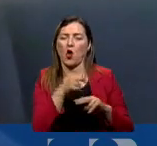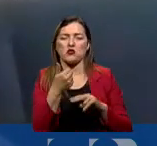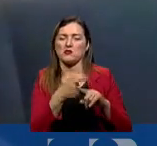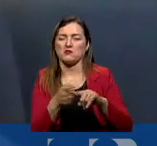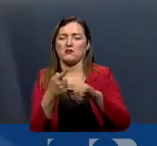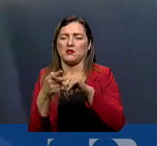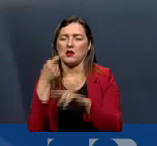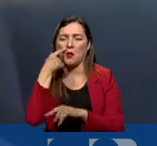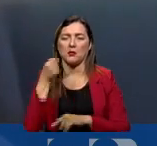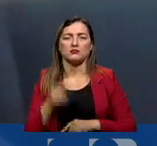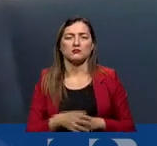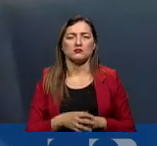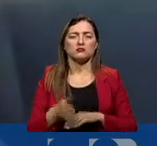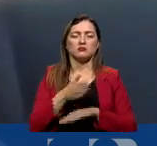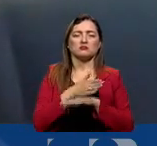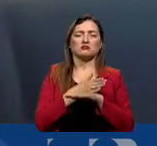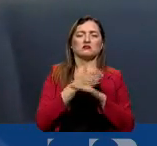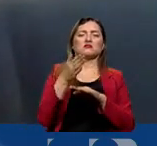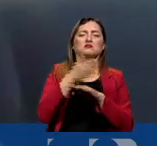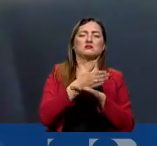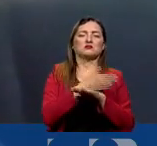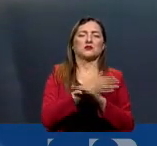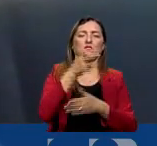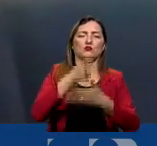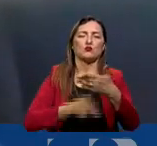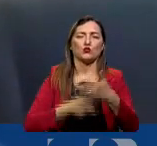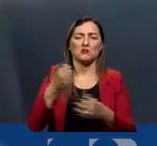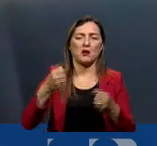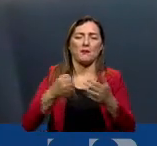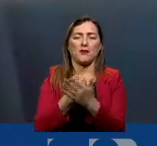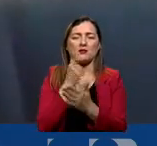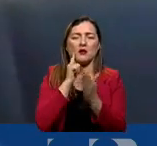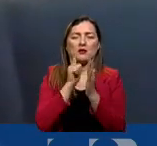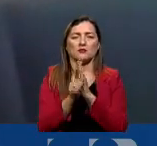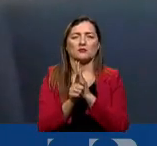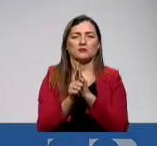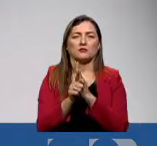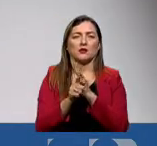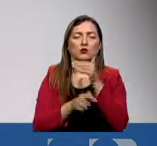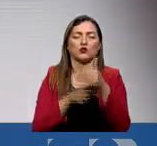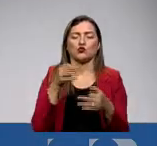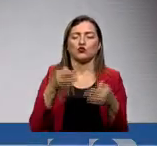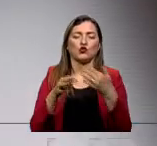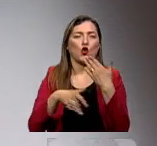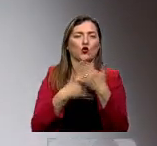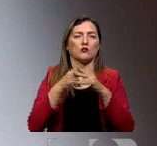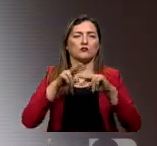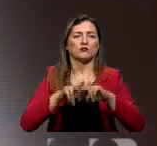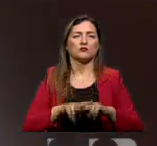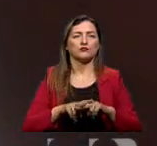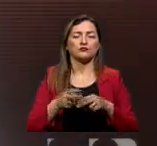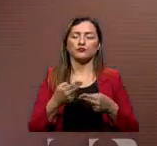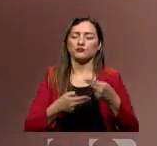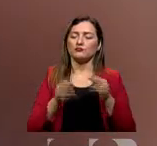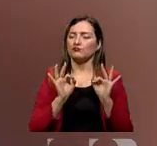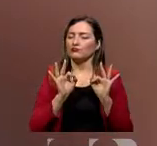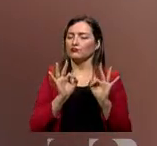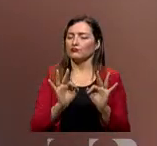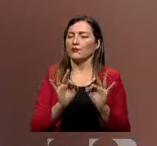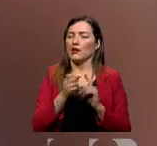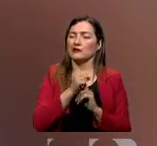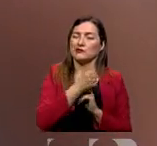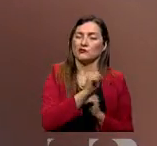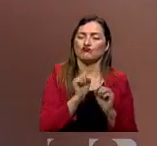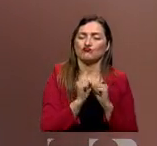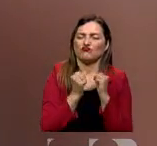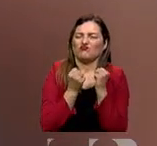aquí revisamos los antecedentes multas accidentes denuncias procesos judiciales sus negocios exitosos que nacen de